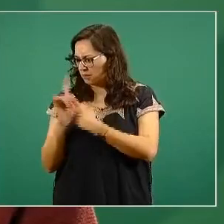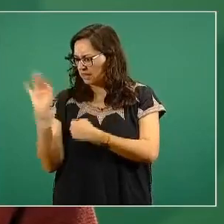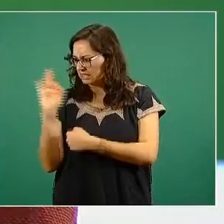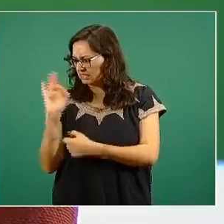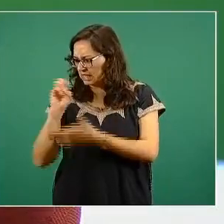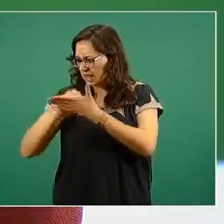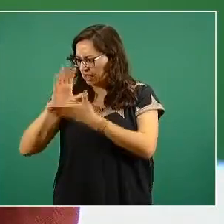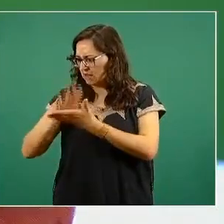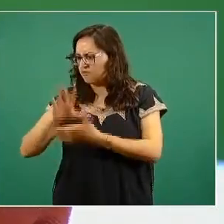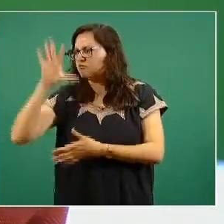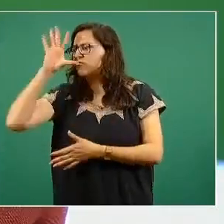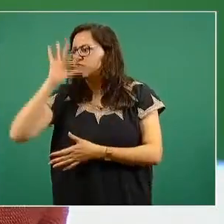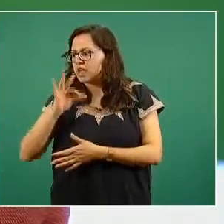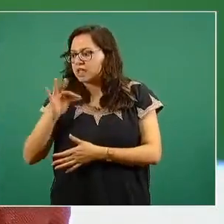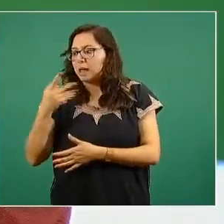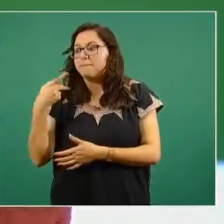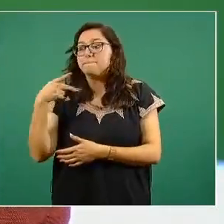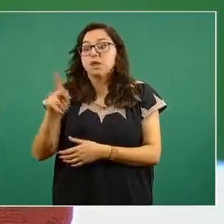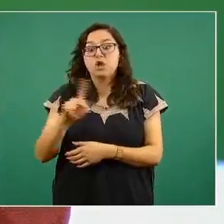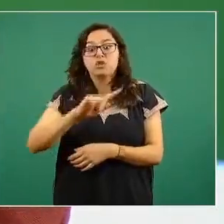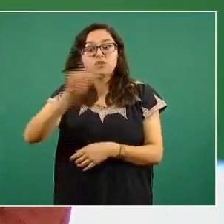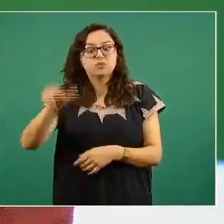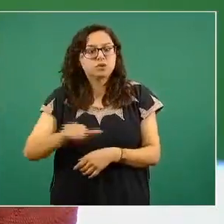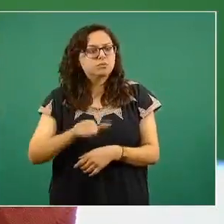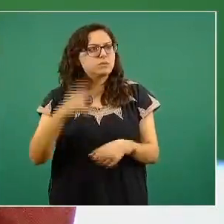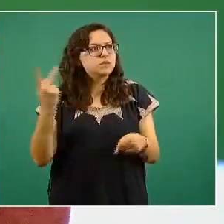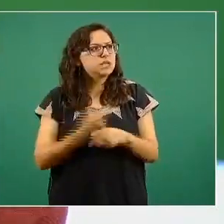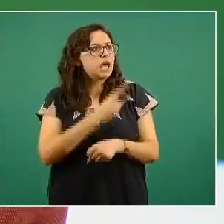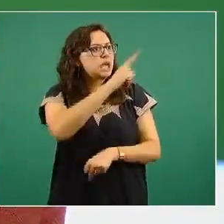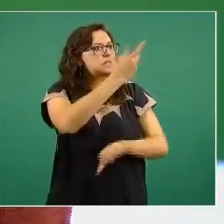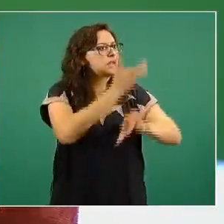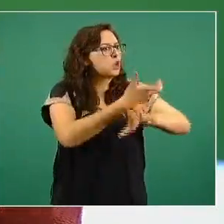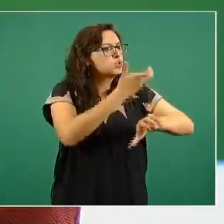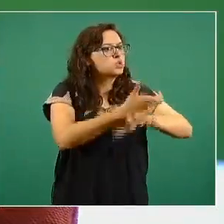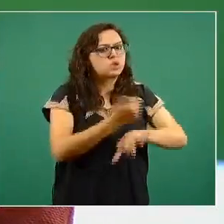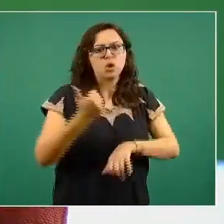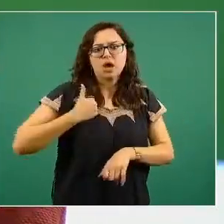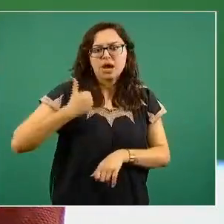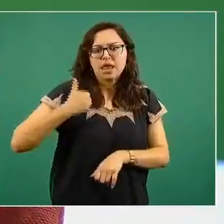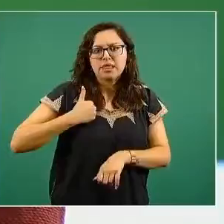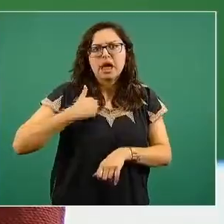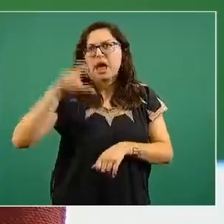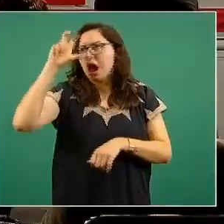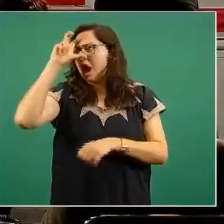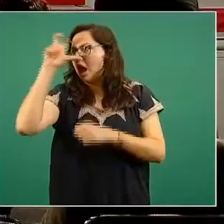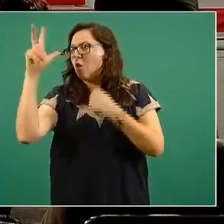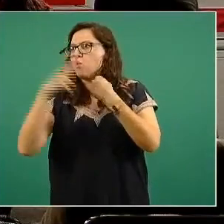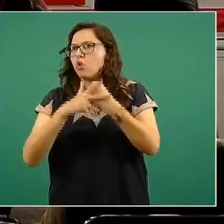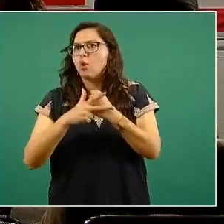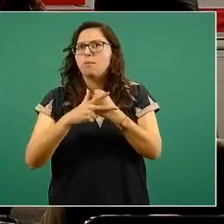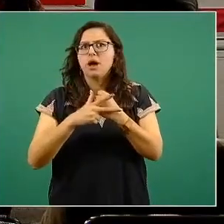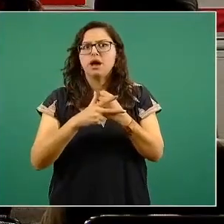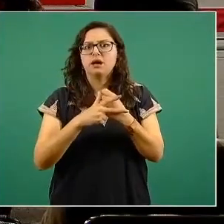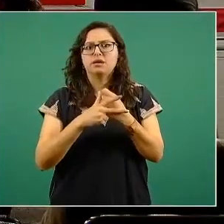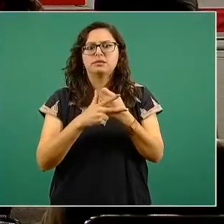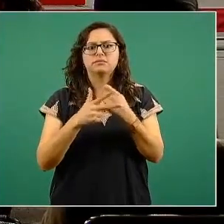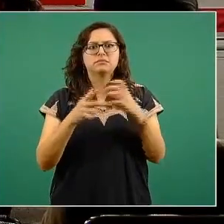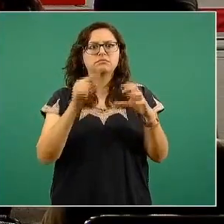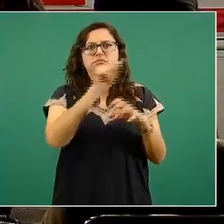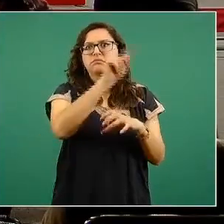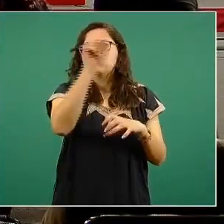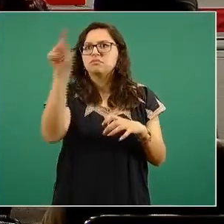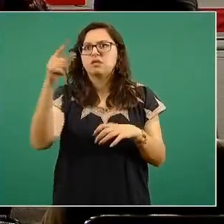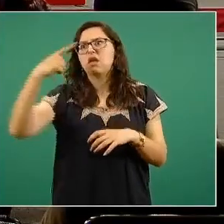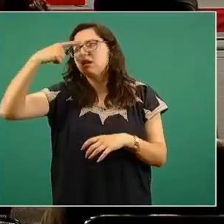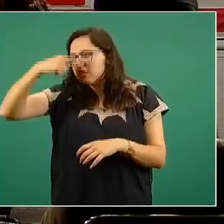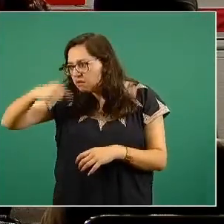propio sistema de vigilancia. Pero ¿qué constatamos? Que en Estados Unidos, en Canadá, en Europa occidental, no hay